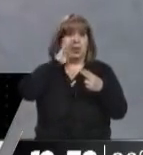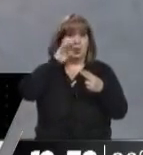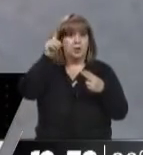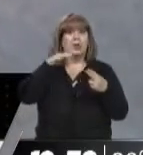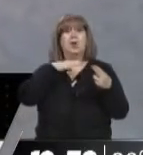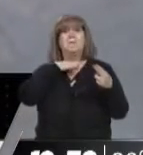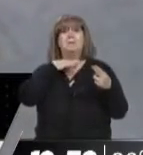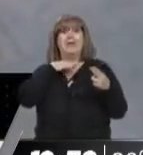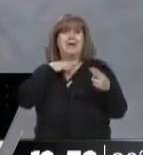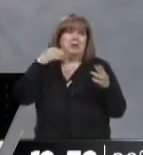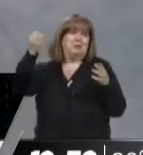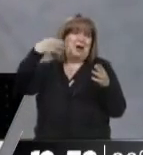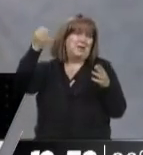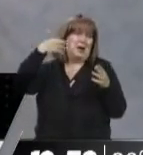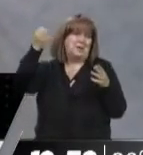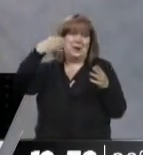México, pero